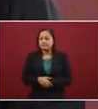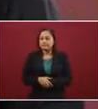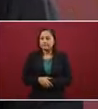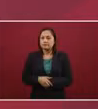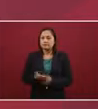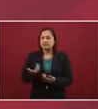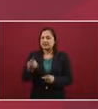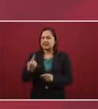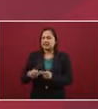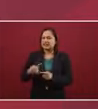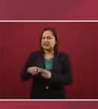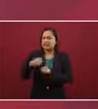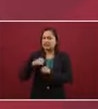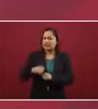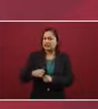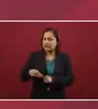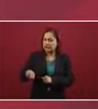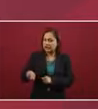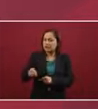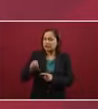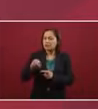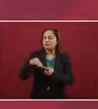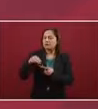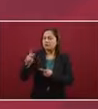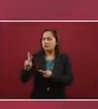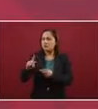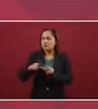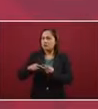ministerios públicos, jueces, denunciarlo.